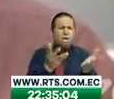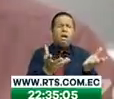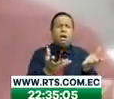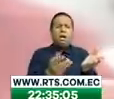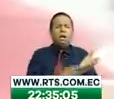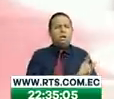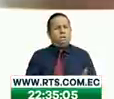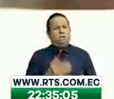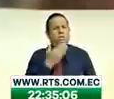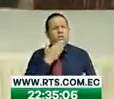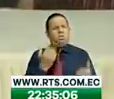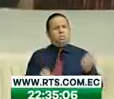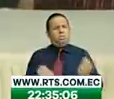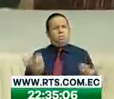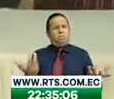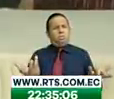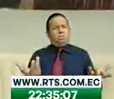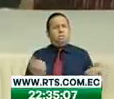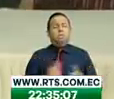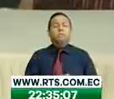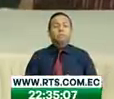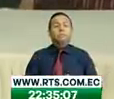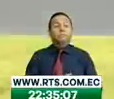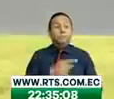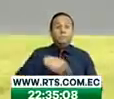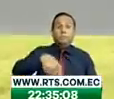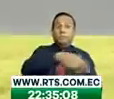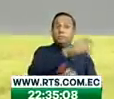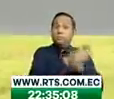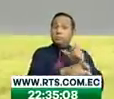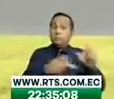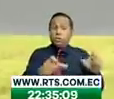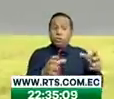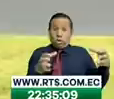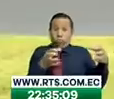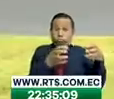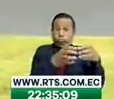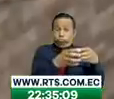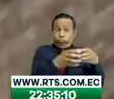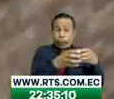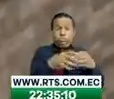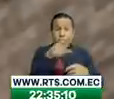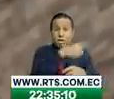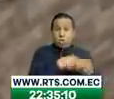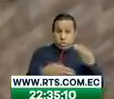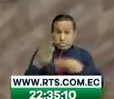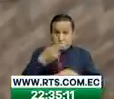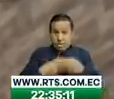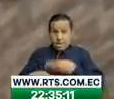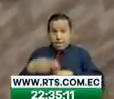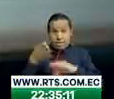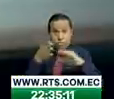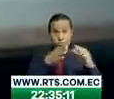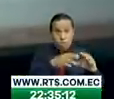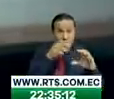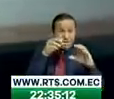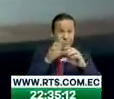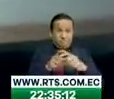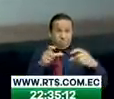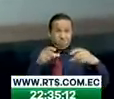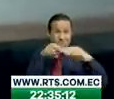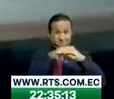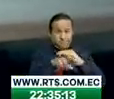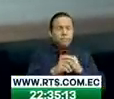por un carro mortuorio. Ante esto, los dueños de las funerarias, agremiados en la Federación de Servicios Exequiales del Ecuador, rechazaron tal